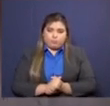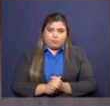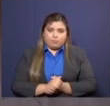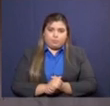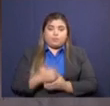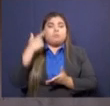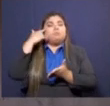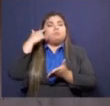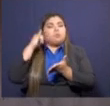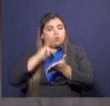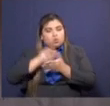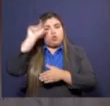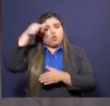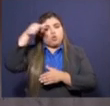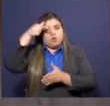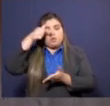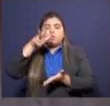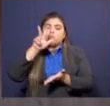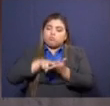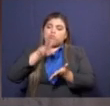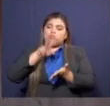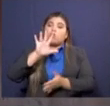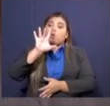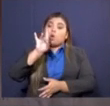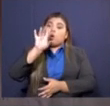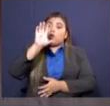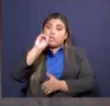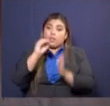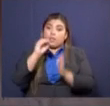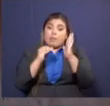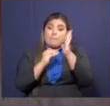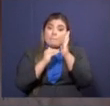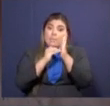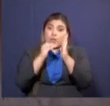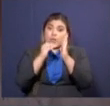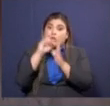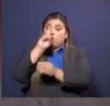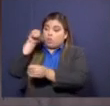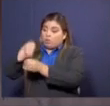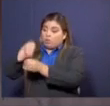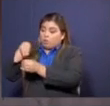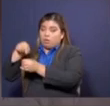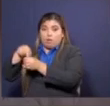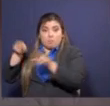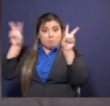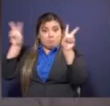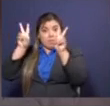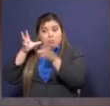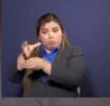Por lo que hemos destinado los 80 millones del Fondo de Ahorro de Panamá